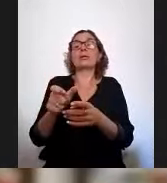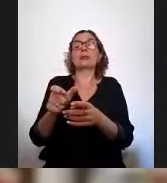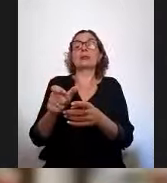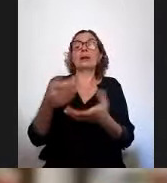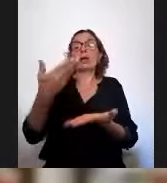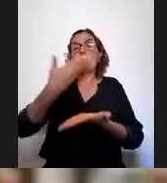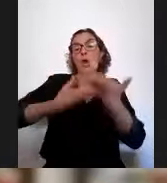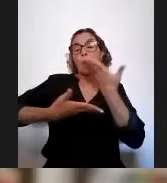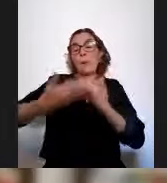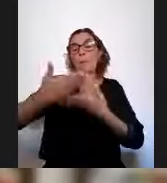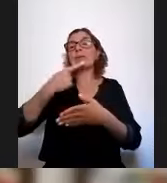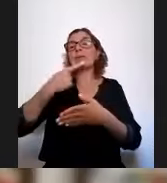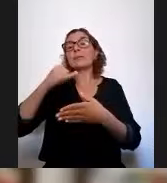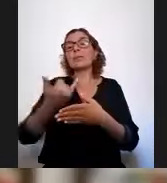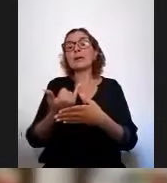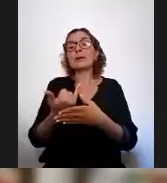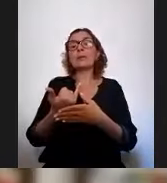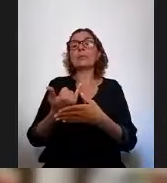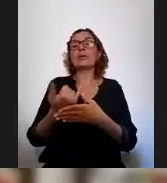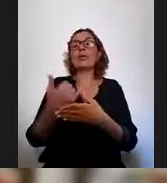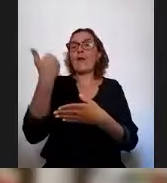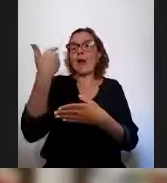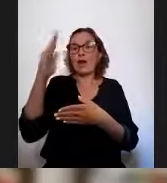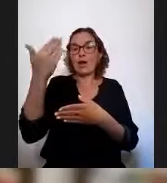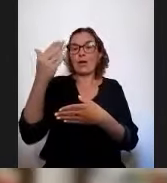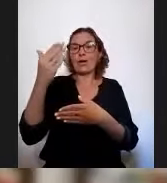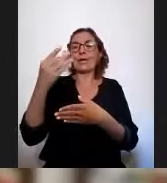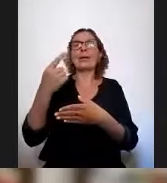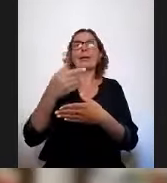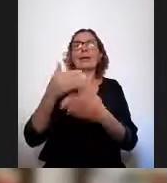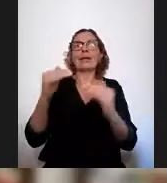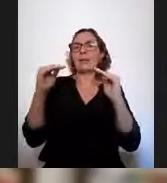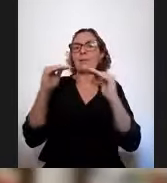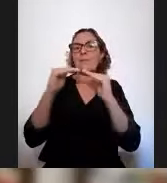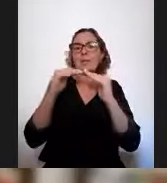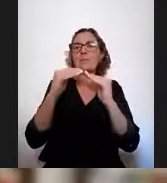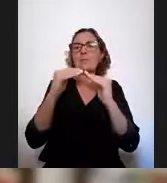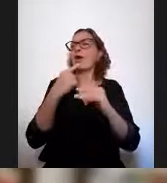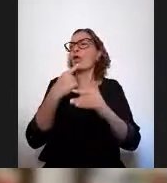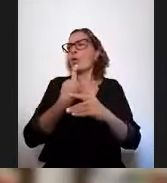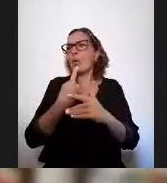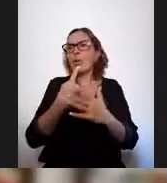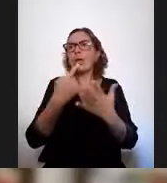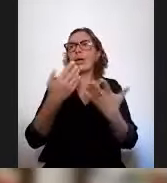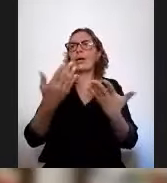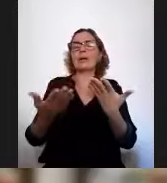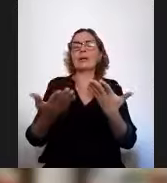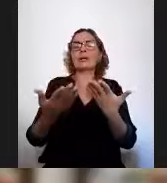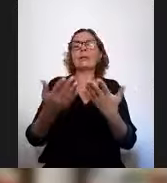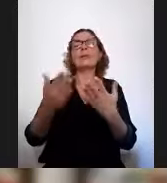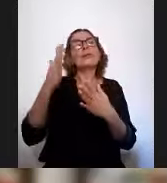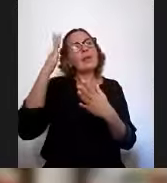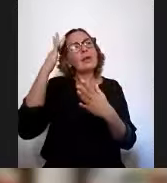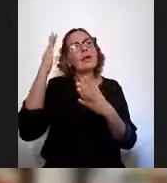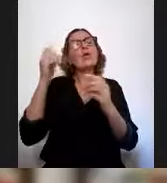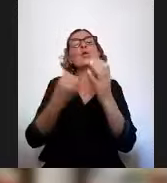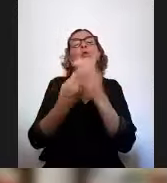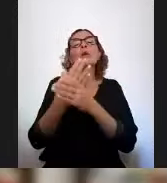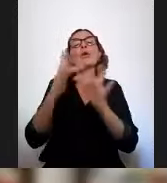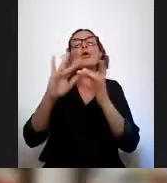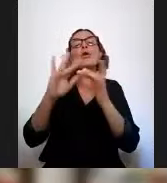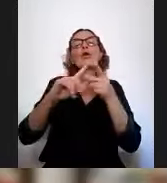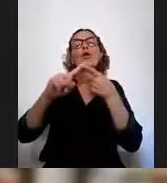comparta valores, que tengan las mismas inquietudes. Generemos nuevos contactos, oportunidades